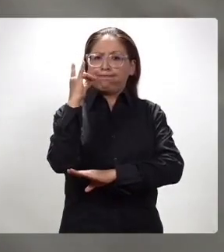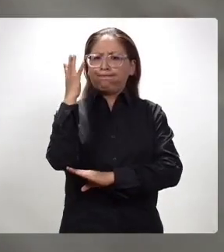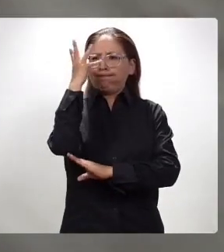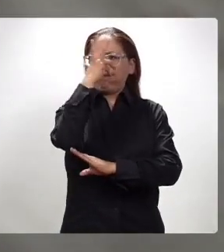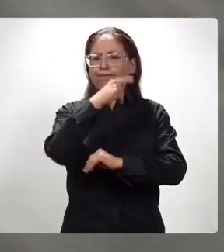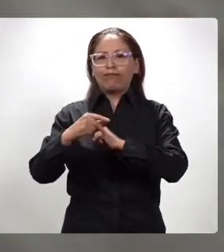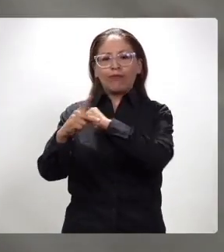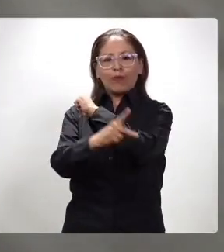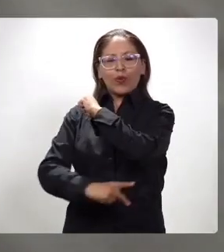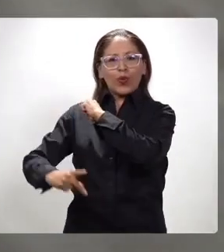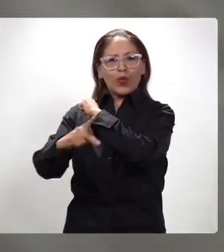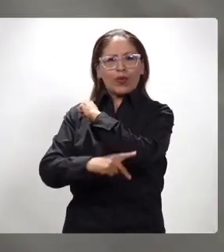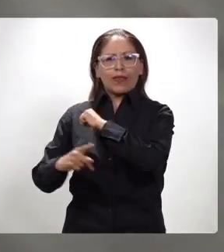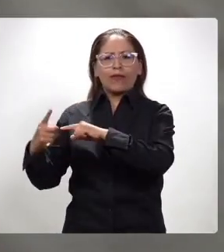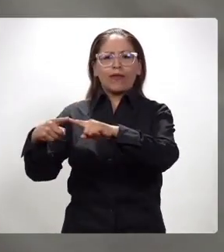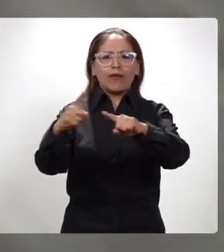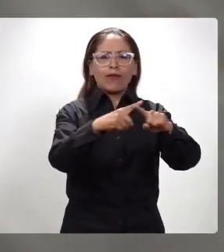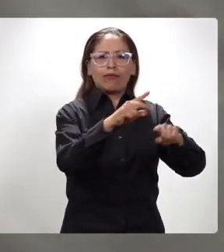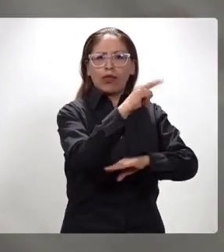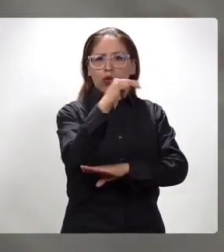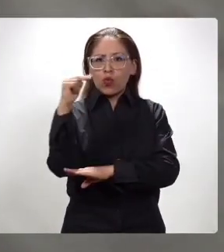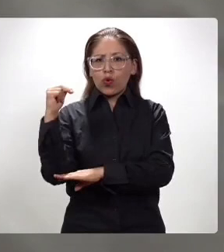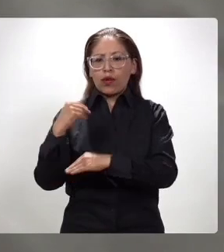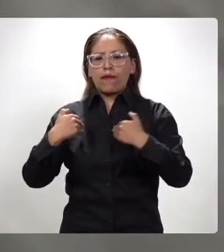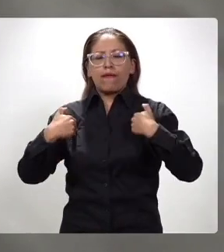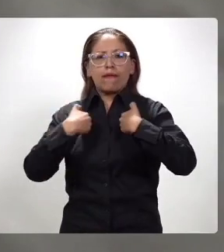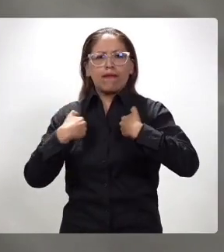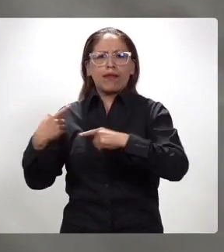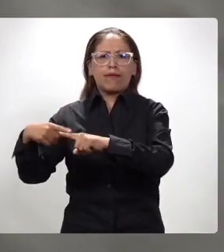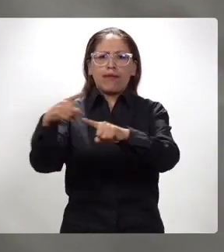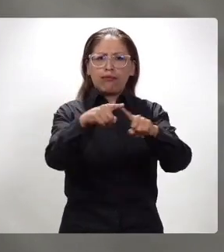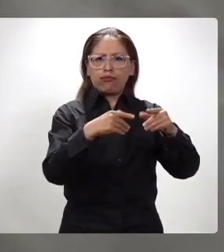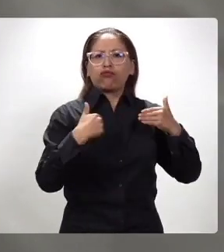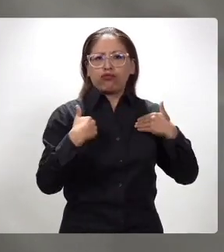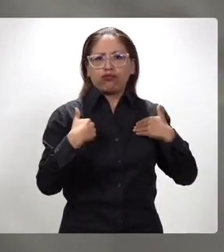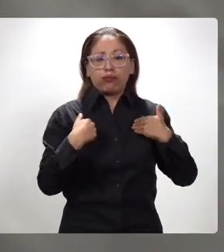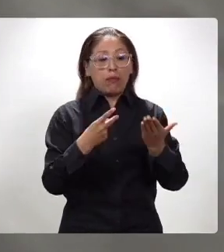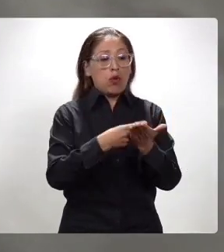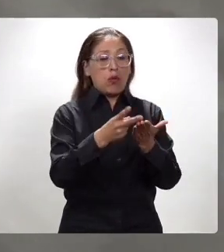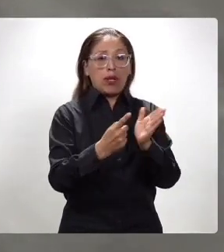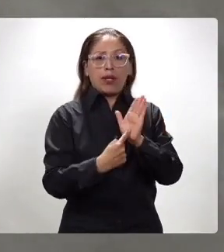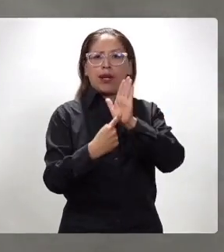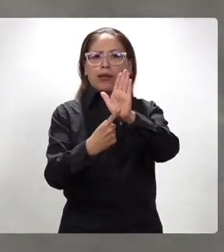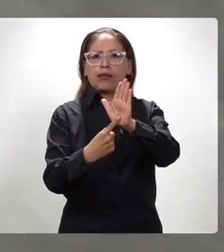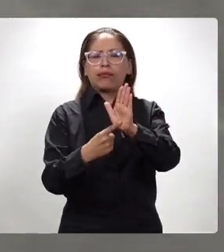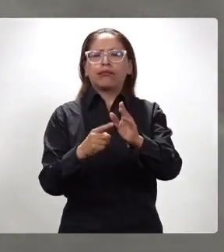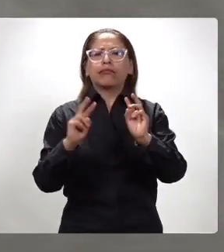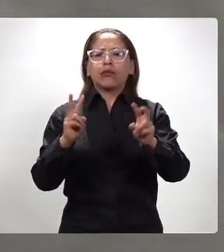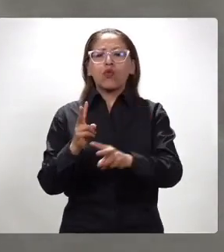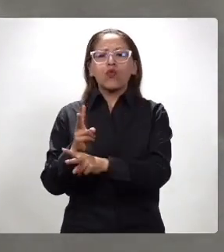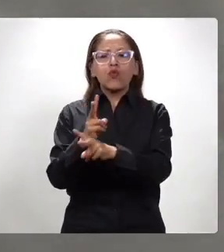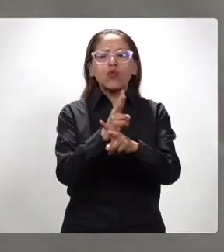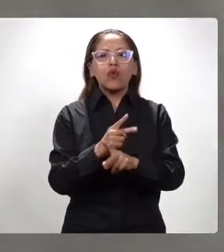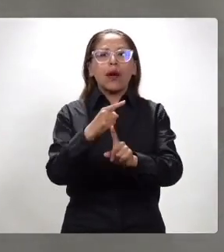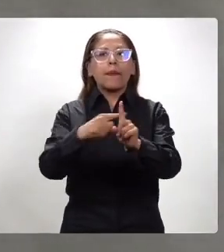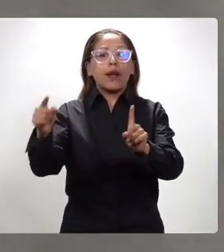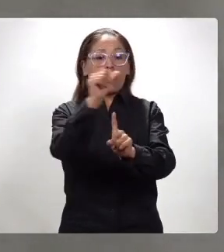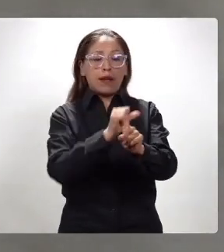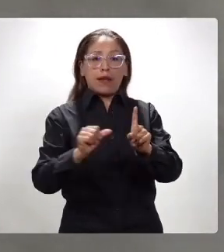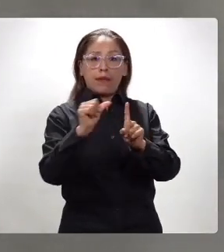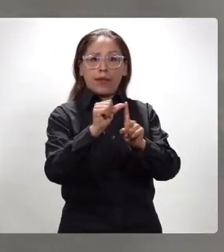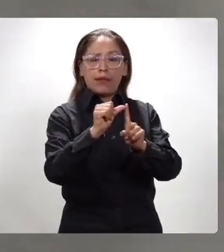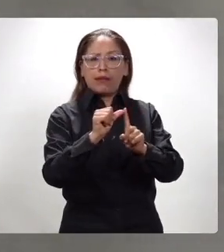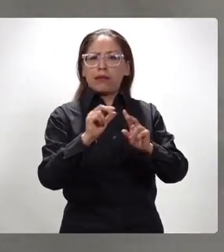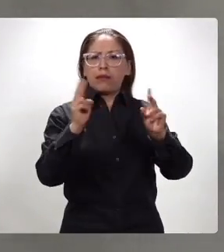Bolivia es un país rico en flora, fauna y biodiversidad. Por ello propongo la conservación y protección del medio